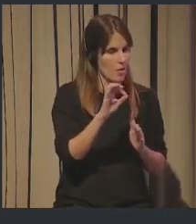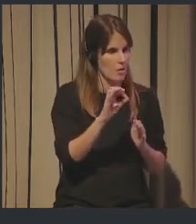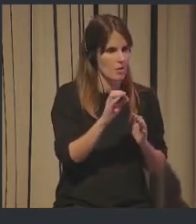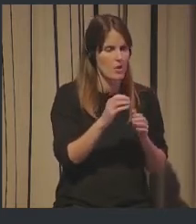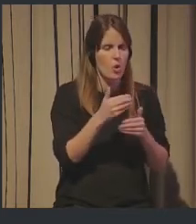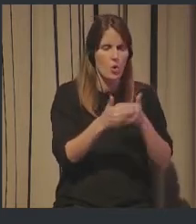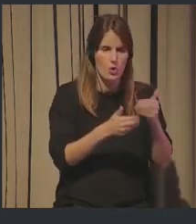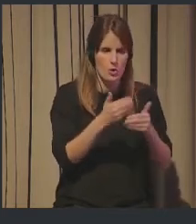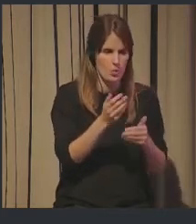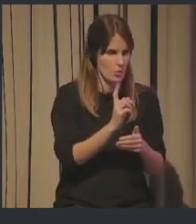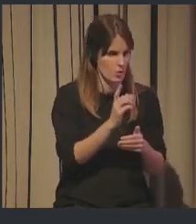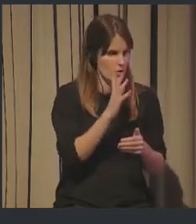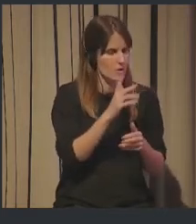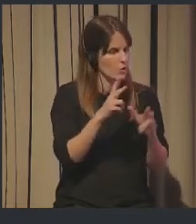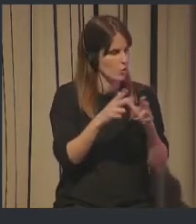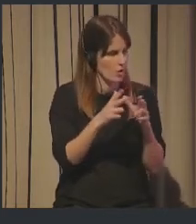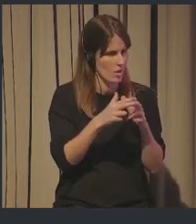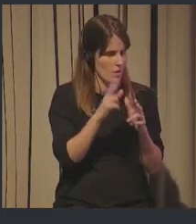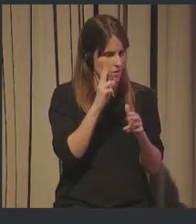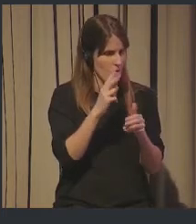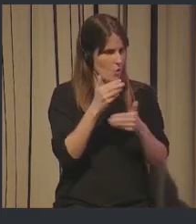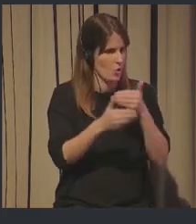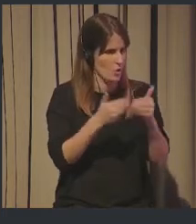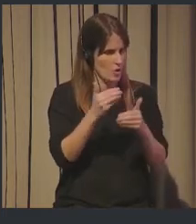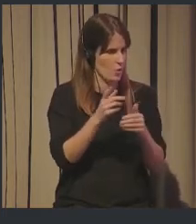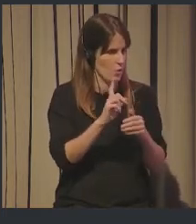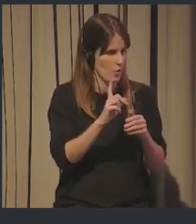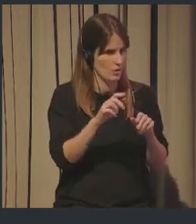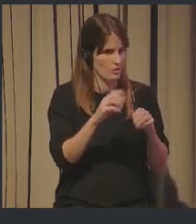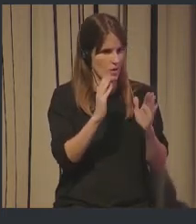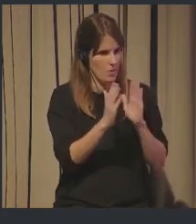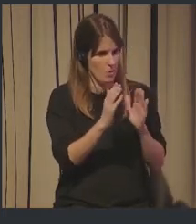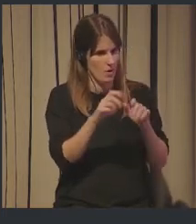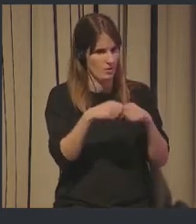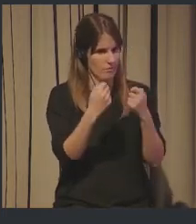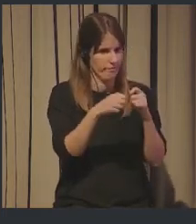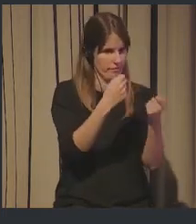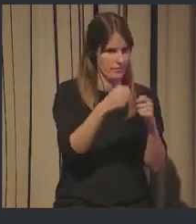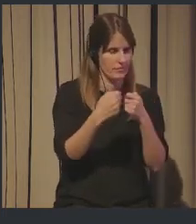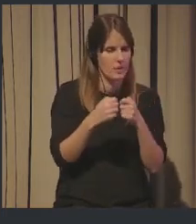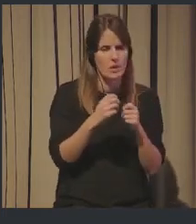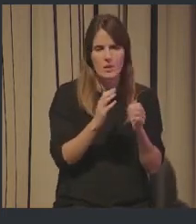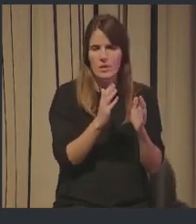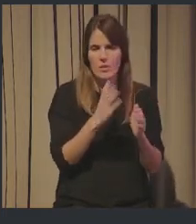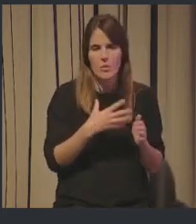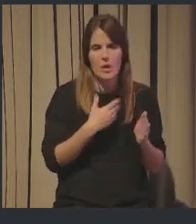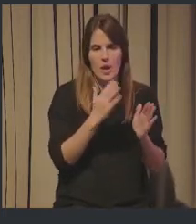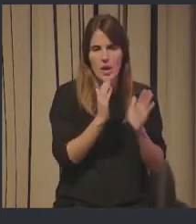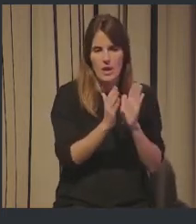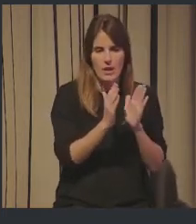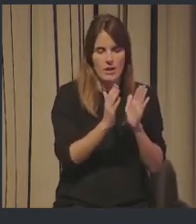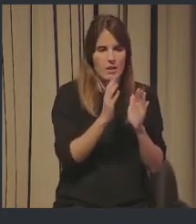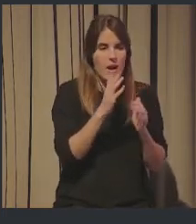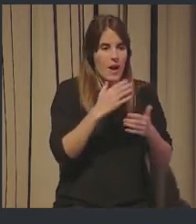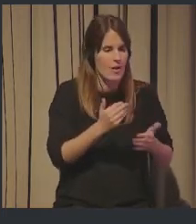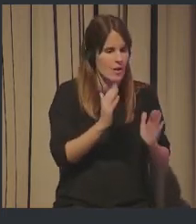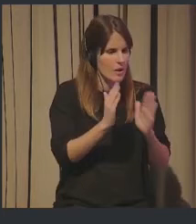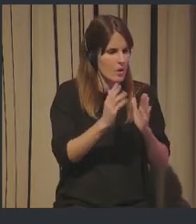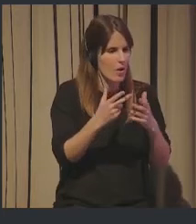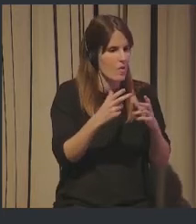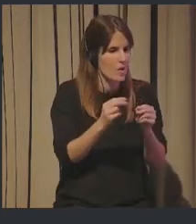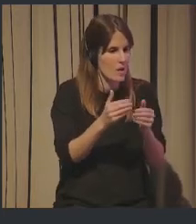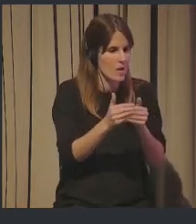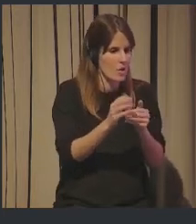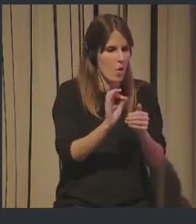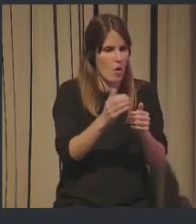social. Ahora estamos en una época, en una era, que podría terminar pronto o dentro de mucho tiempo, no